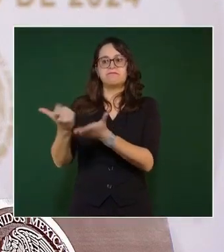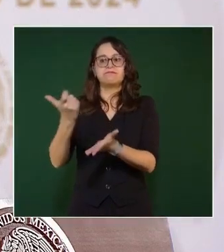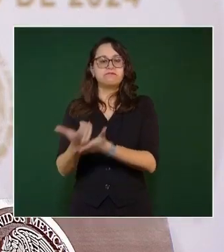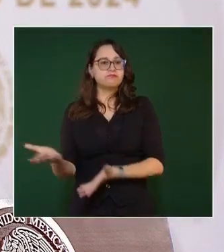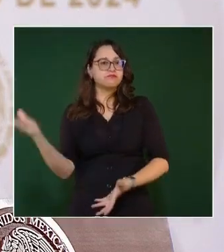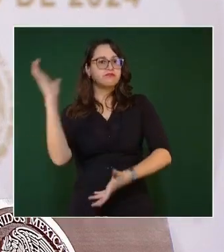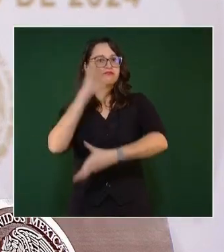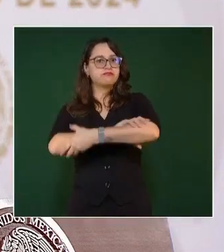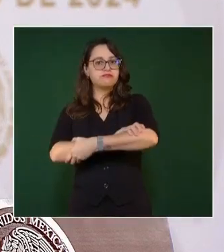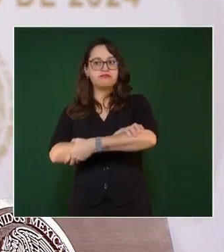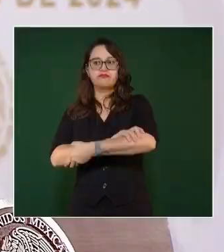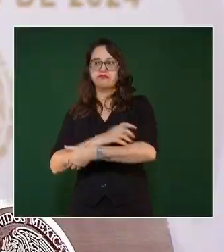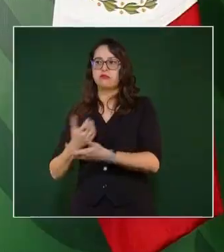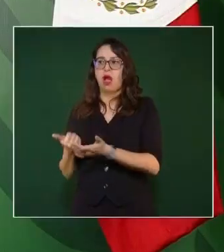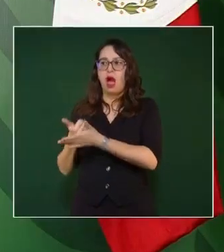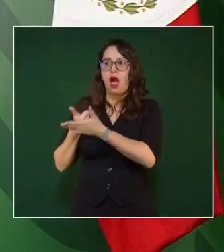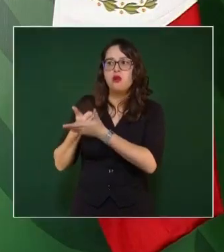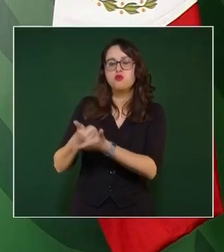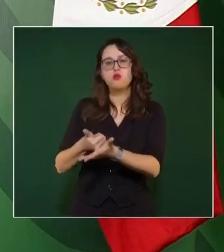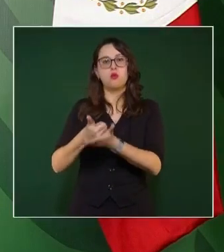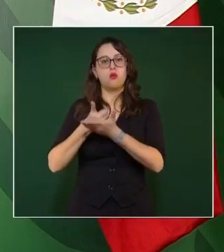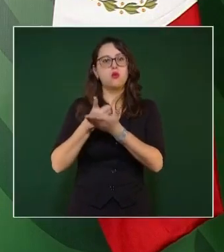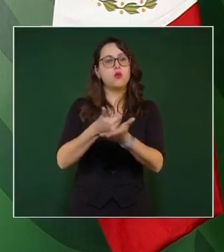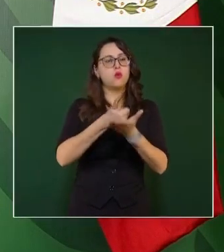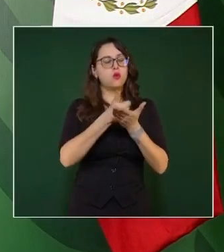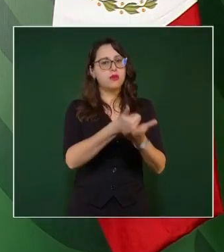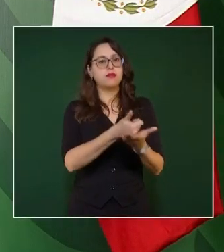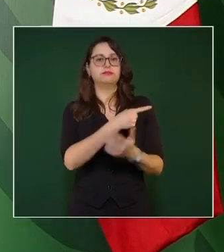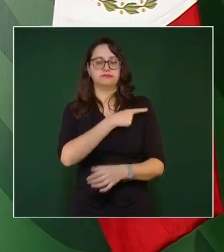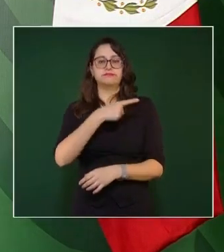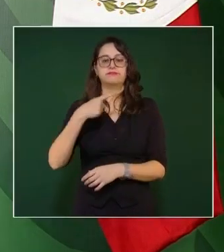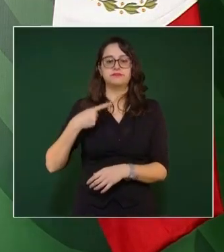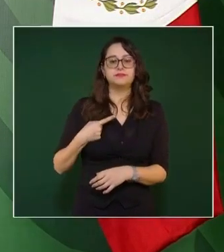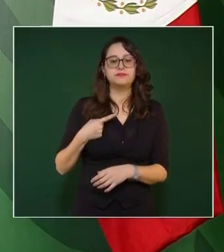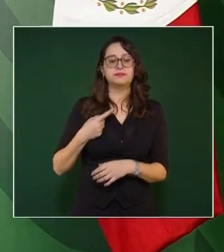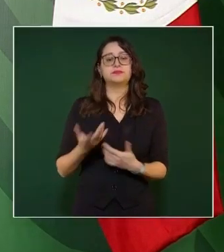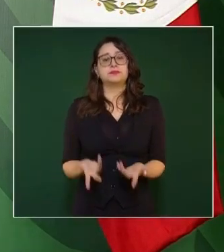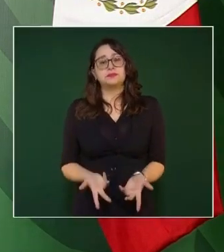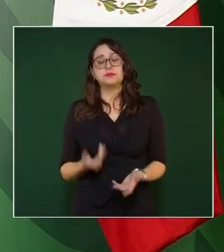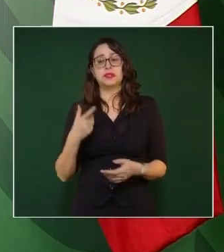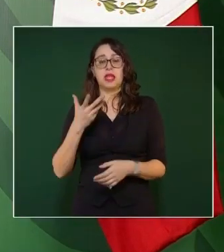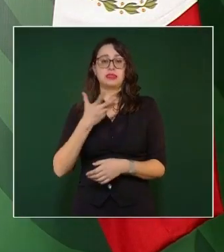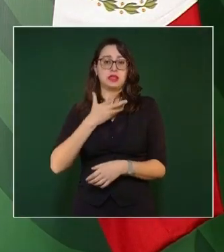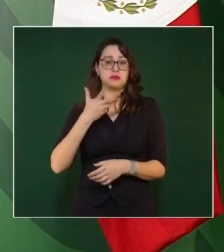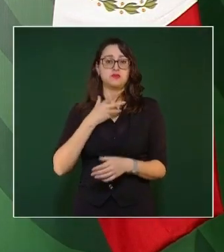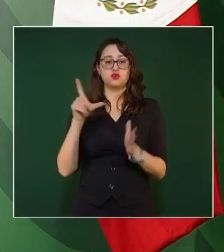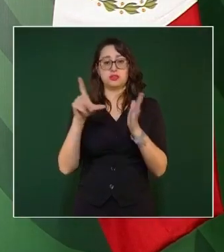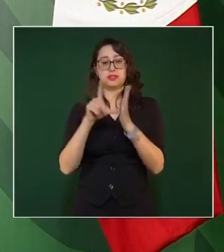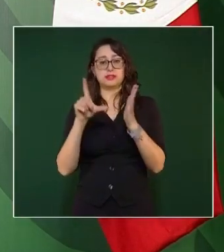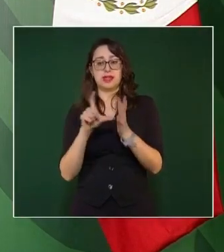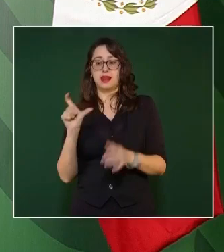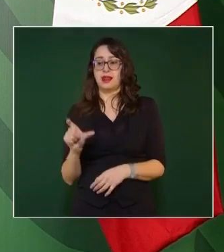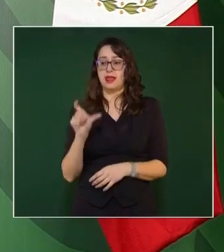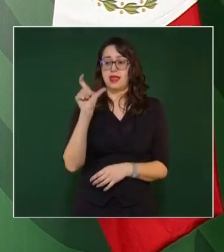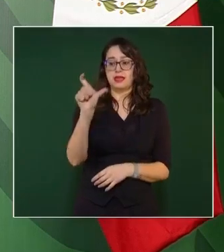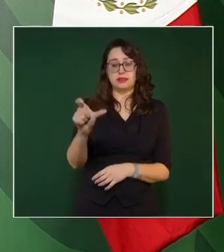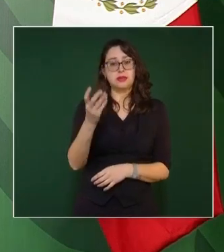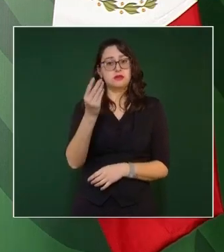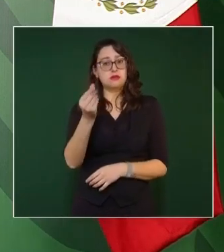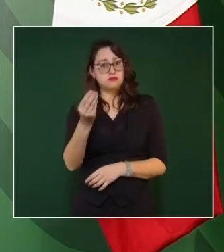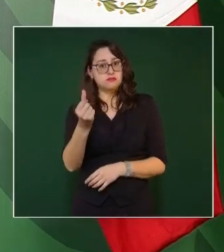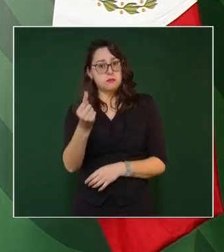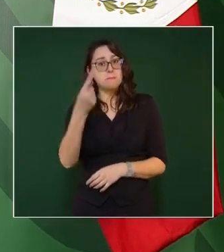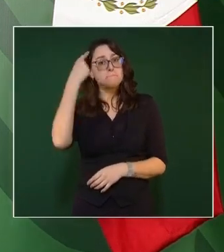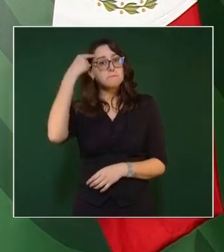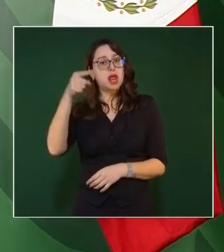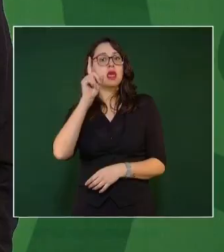entender el hombro al prójimo. Así señalo solamente algunos: la tarjeta Contigo, que otorga apoyo directo en efectivo a mujeres